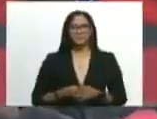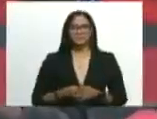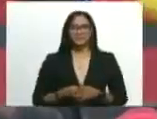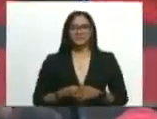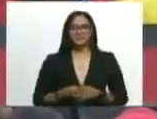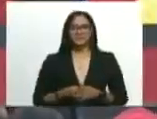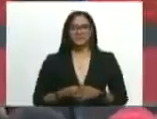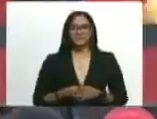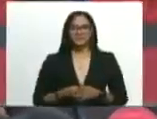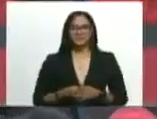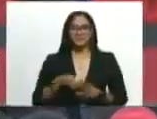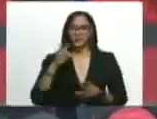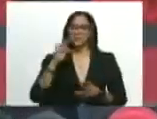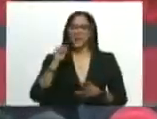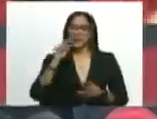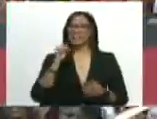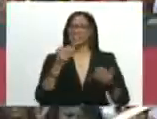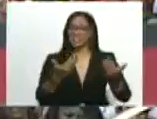París